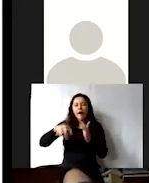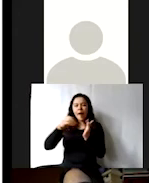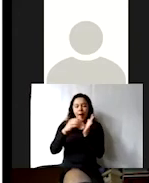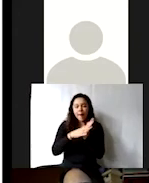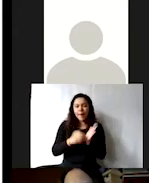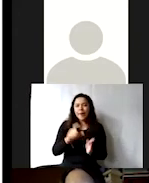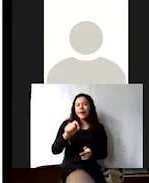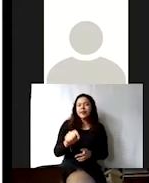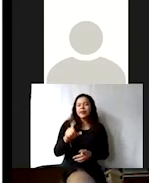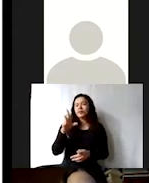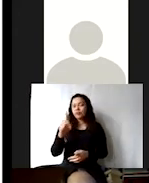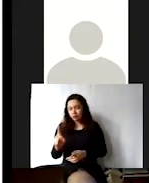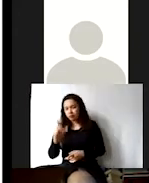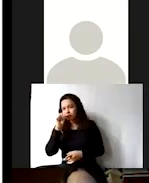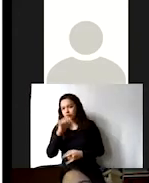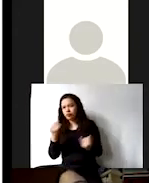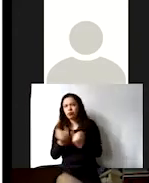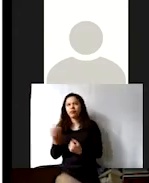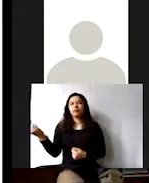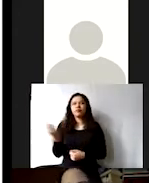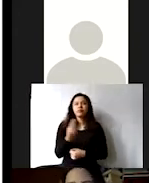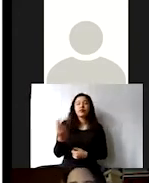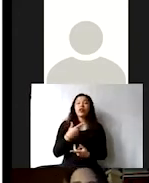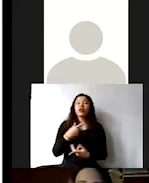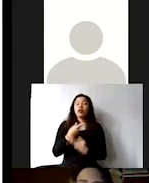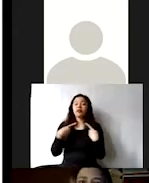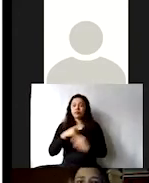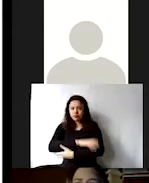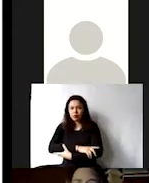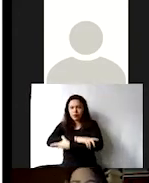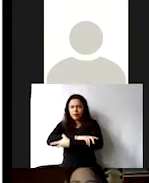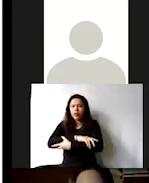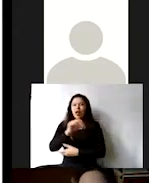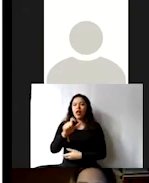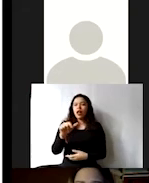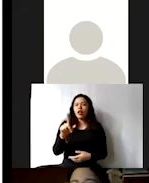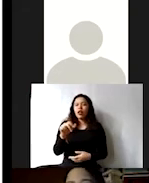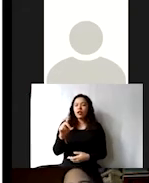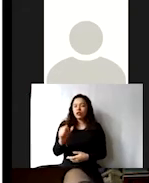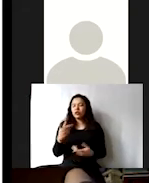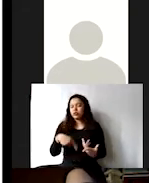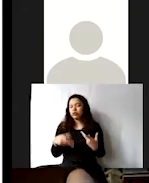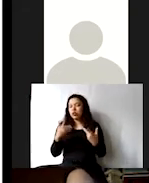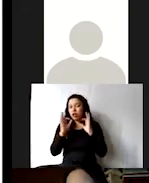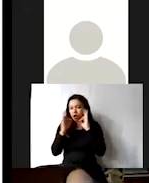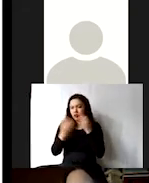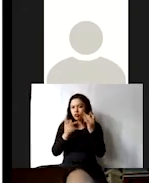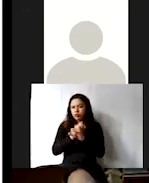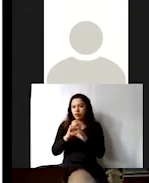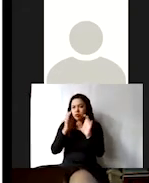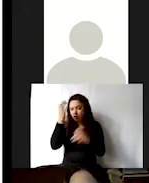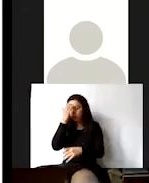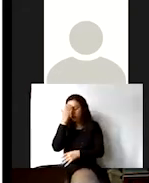sí requiere tanto de aliados como de conocer los canales donde está la información sobre